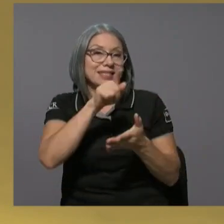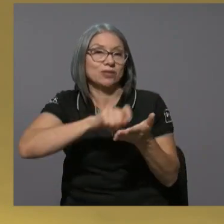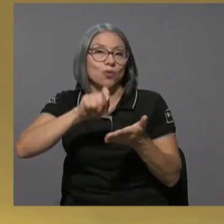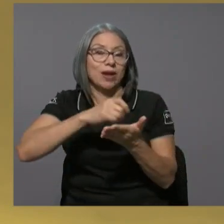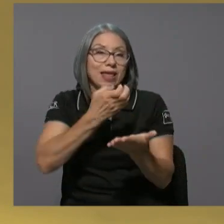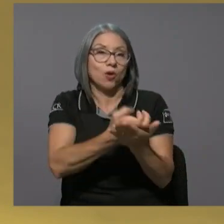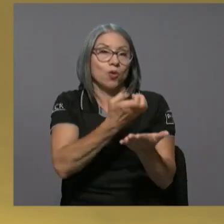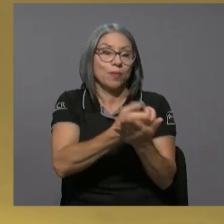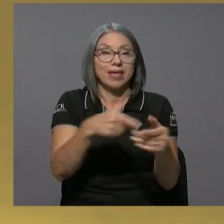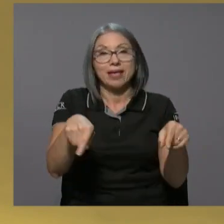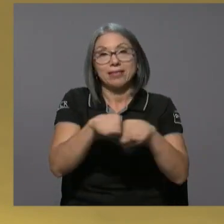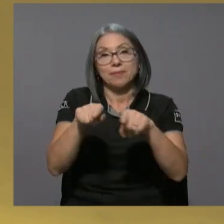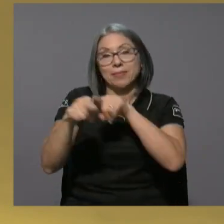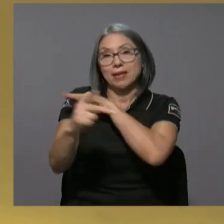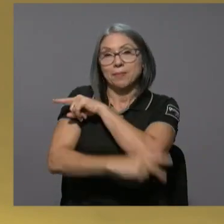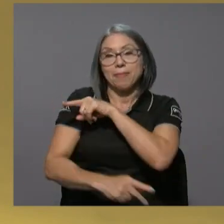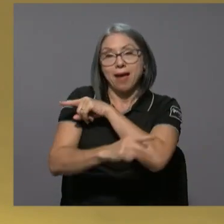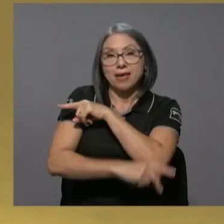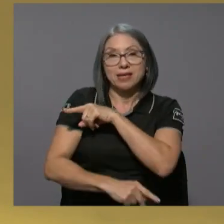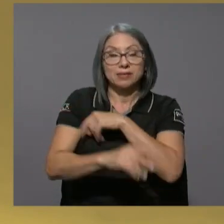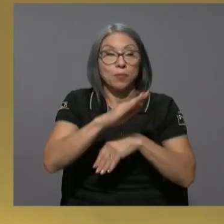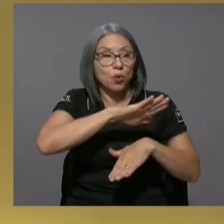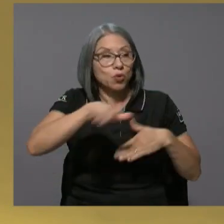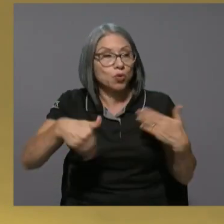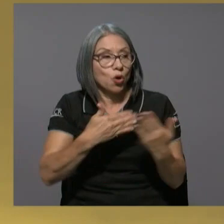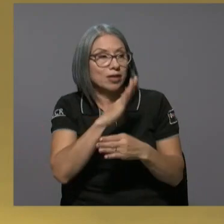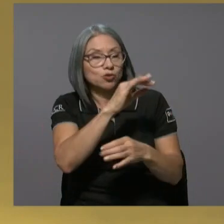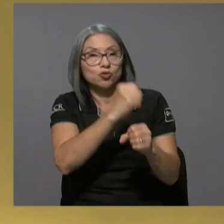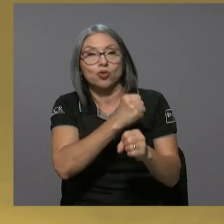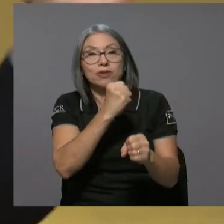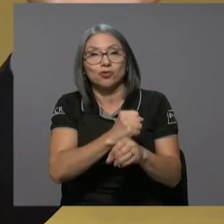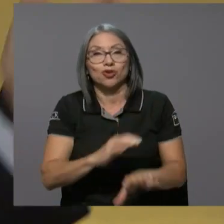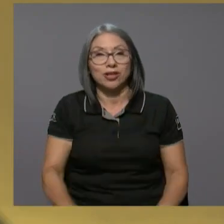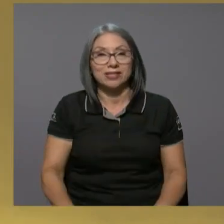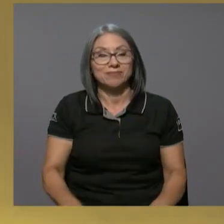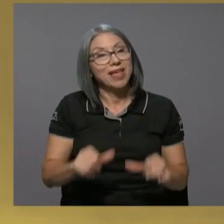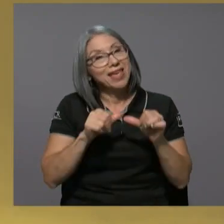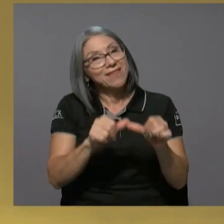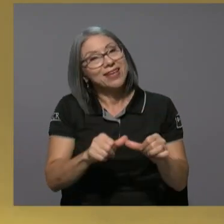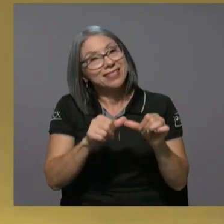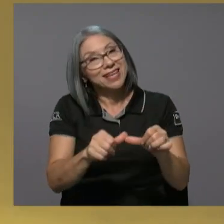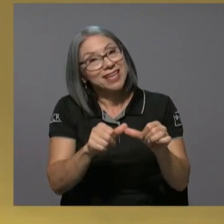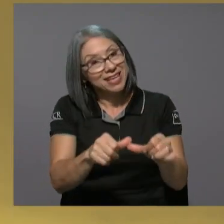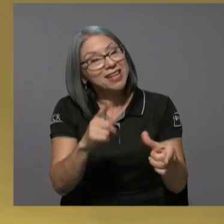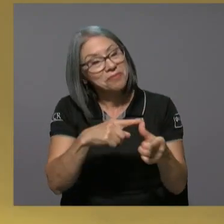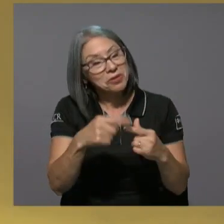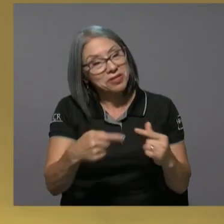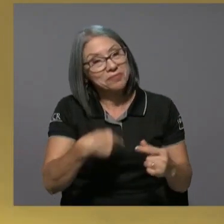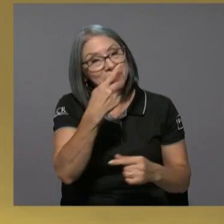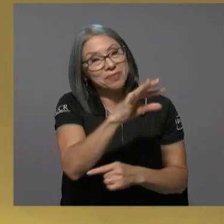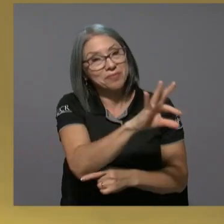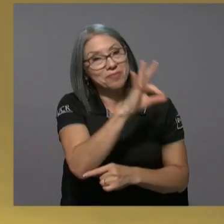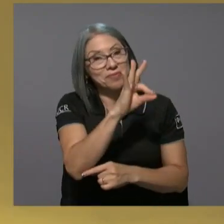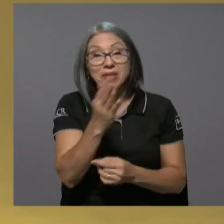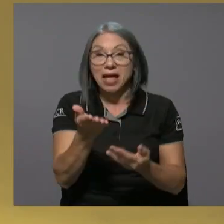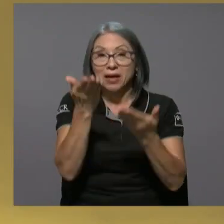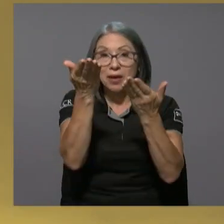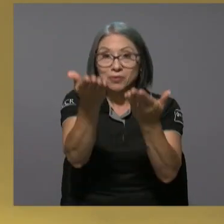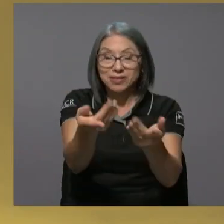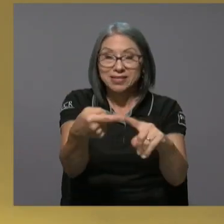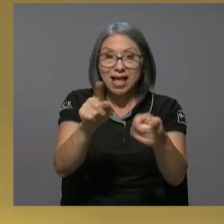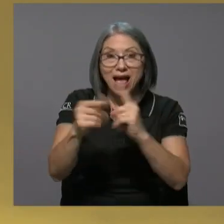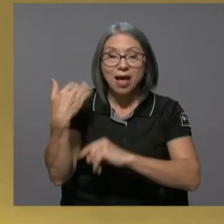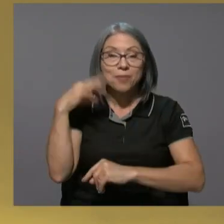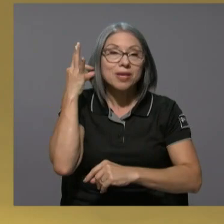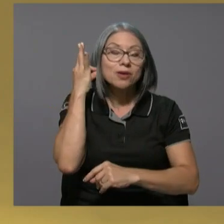y del país por todas sus contribuciones, y como va a seguir contribuyendo, lo invitaremos, y a las amigas y amigos los invitamos a que se